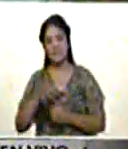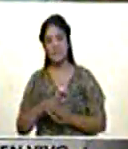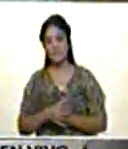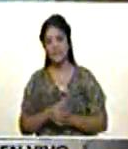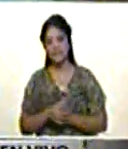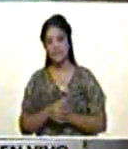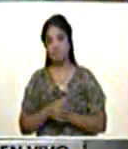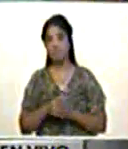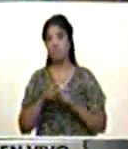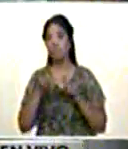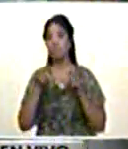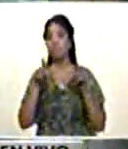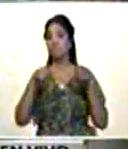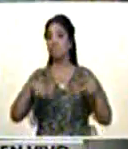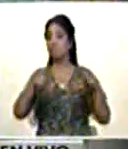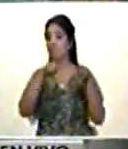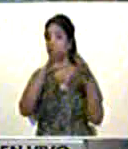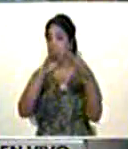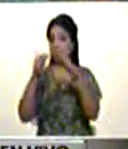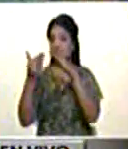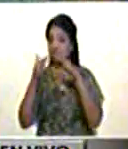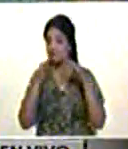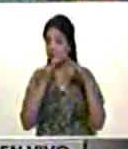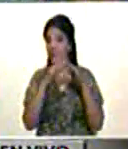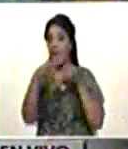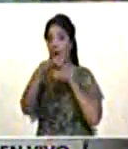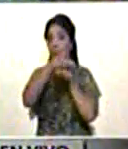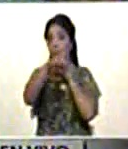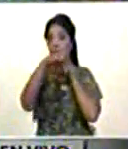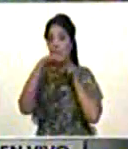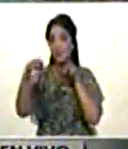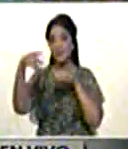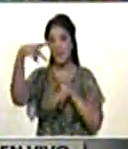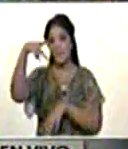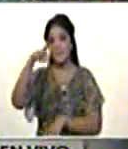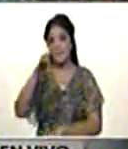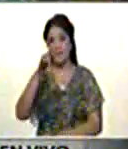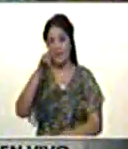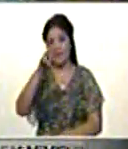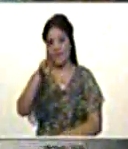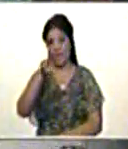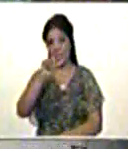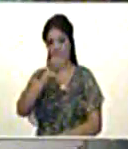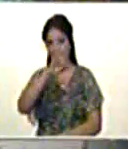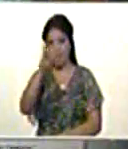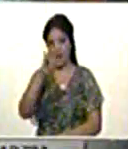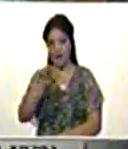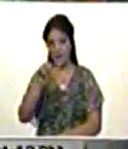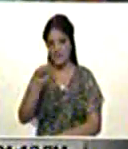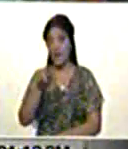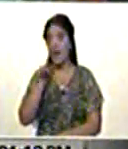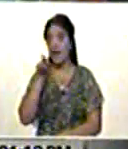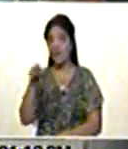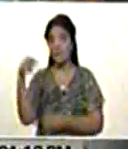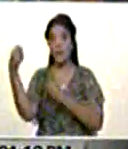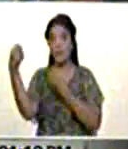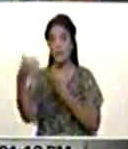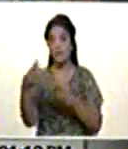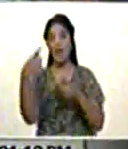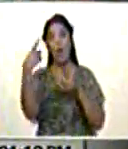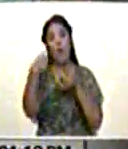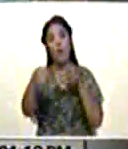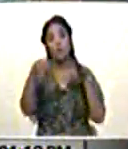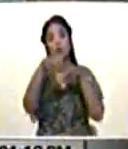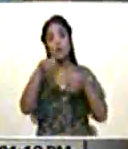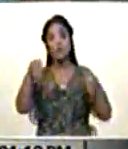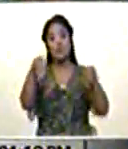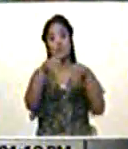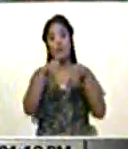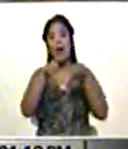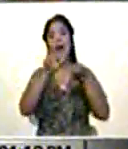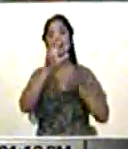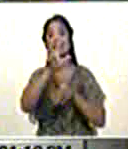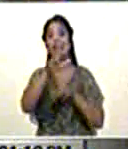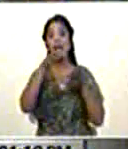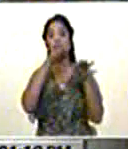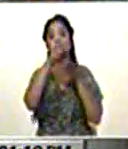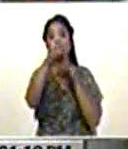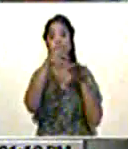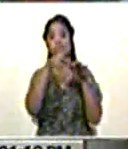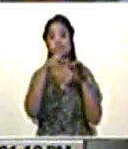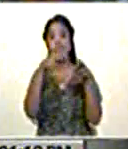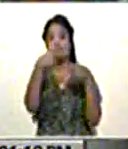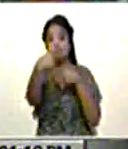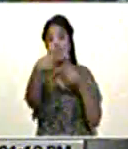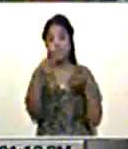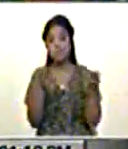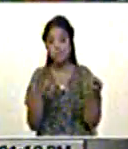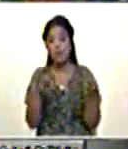desarrollo, Rómulo Gallego del municipio Pedraza. Allí mismo vamos a hacer entrega de un terreno de 3 hectáreas y media,